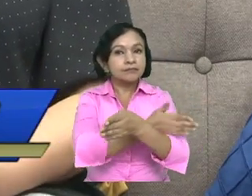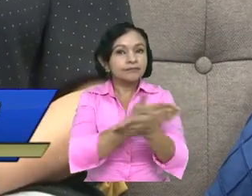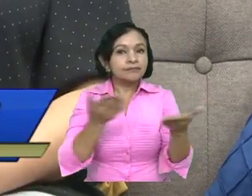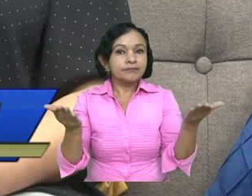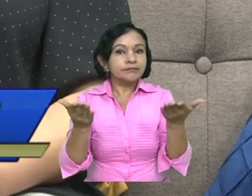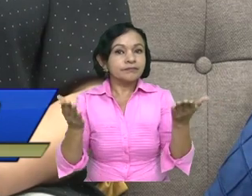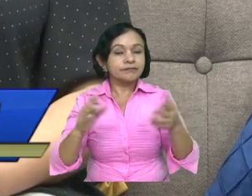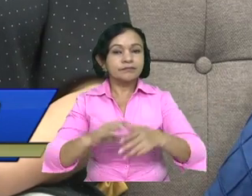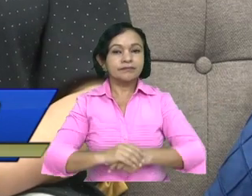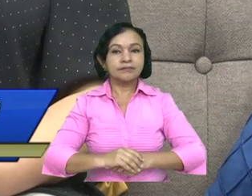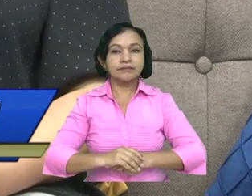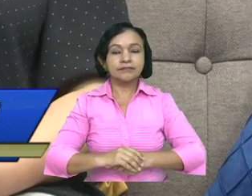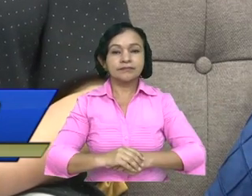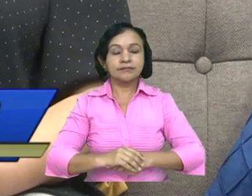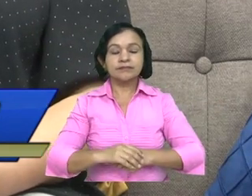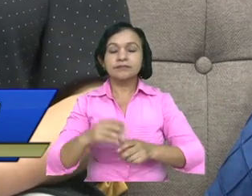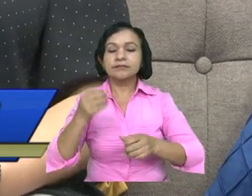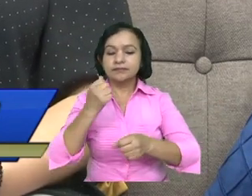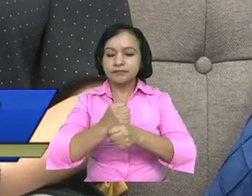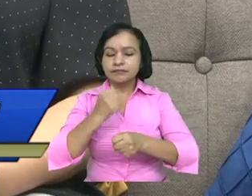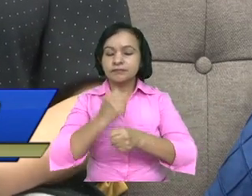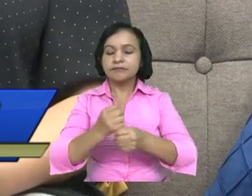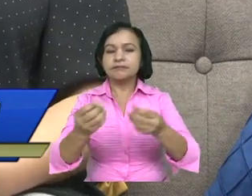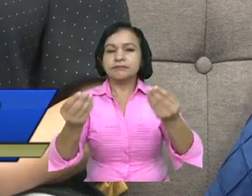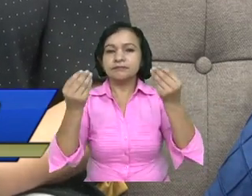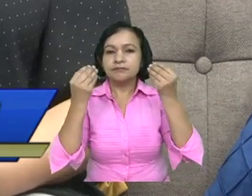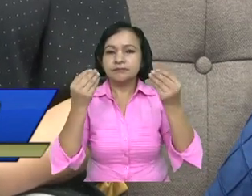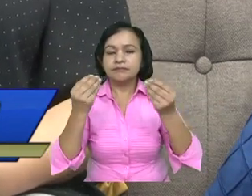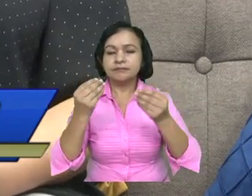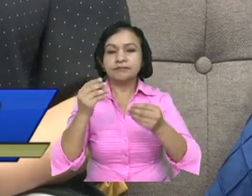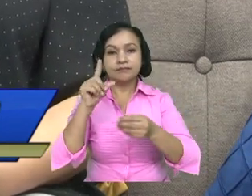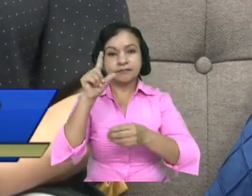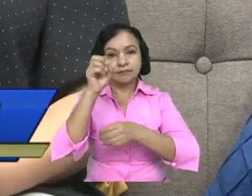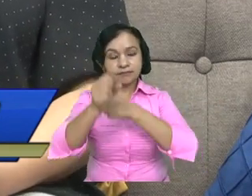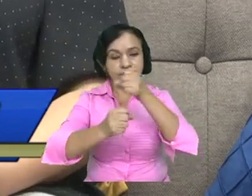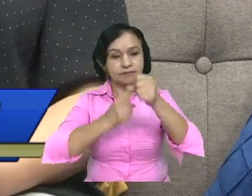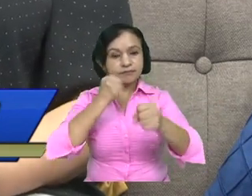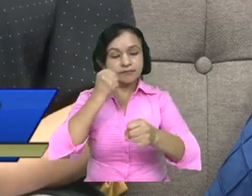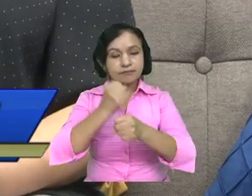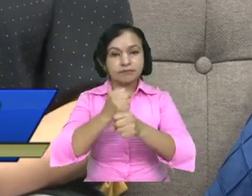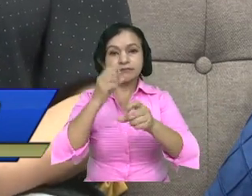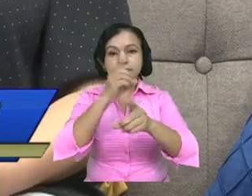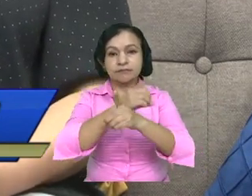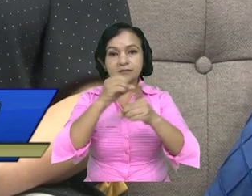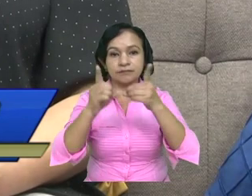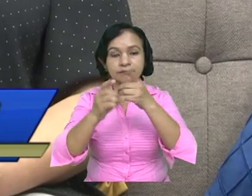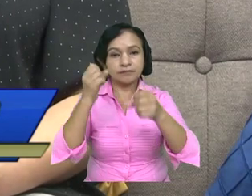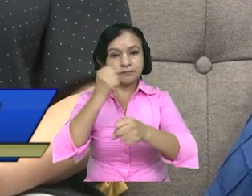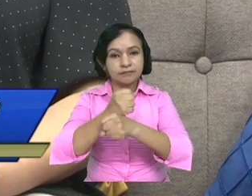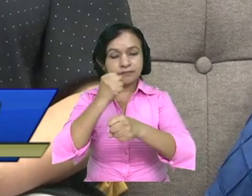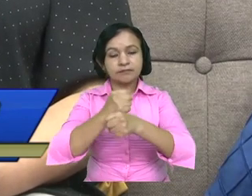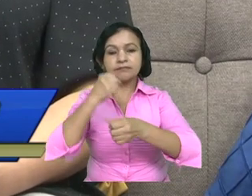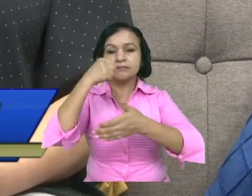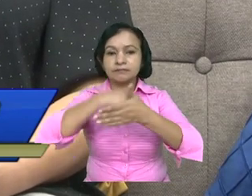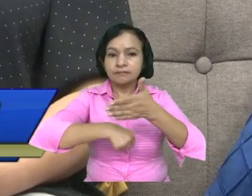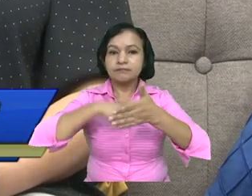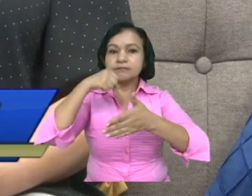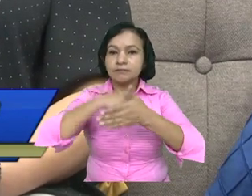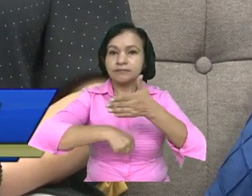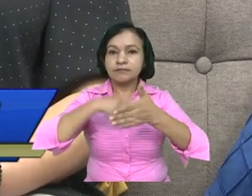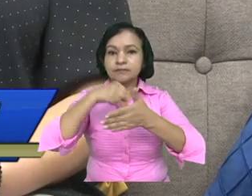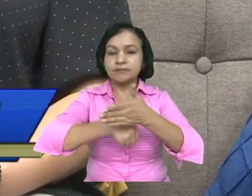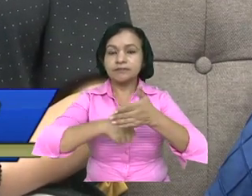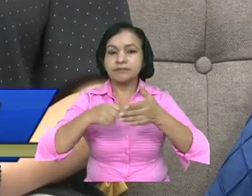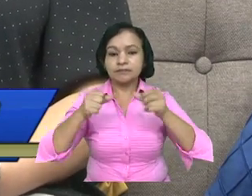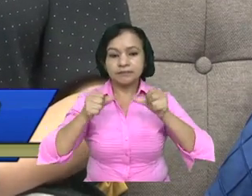Entonces, y se ha trabajado fuerte. Entonces tenemos 10 años que tenemos que trabajar arduamente, de